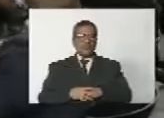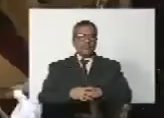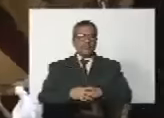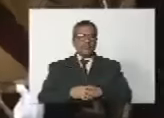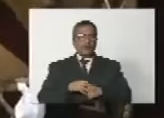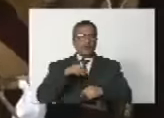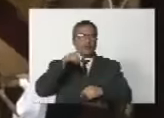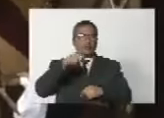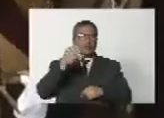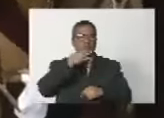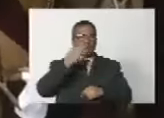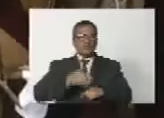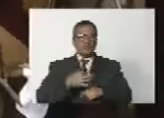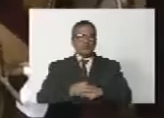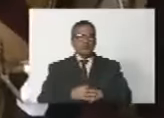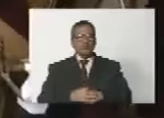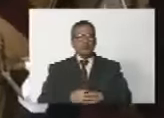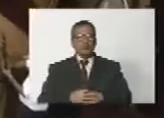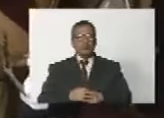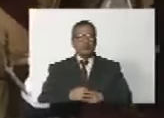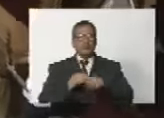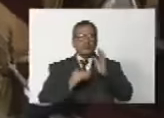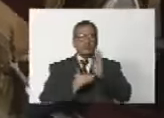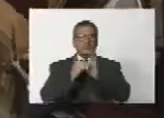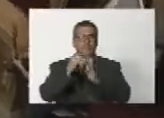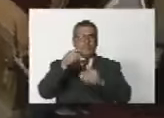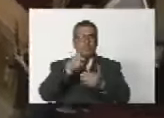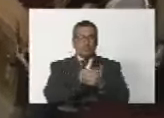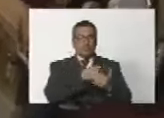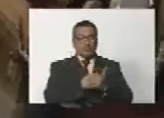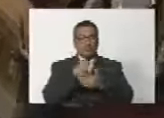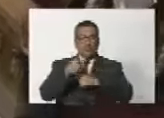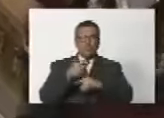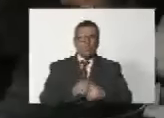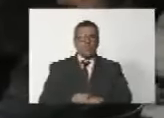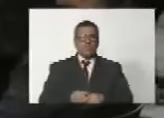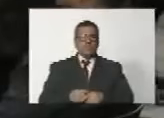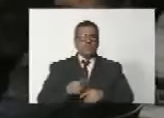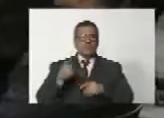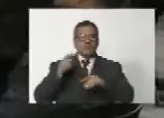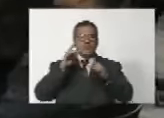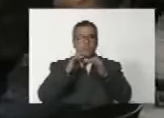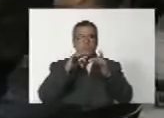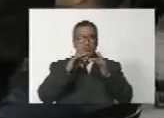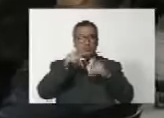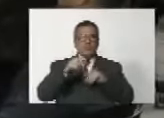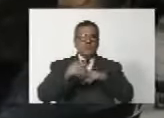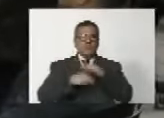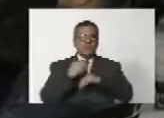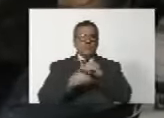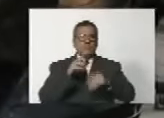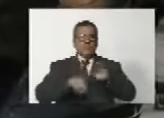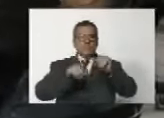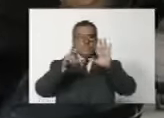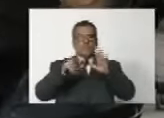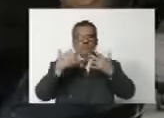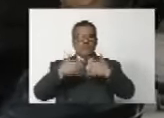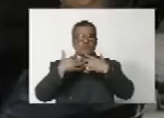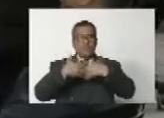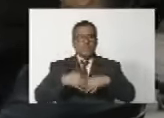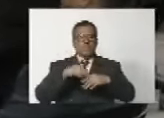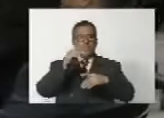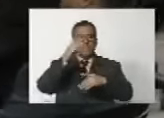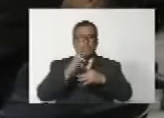Y no tengo duda de que con este plan de inversiones, que va a tocar a cerca de 18 empresas